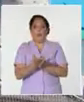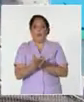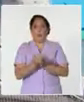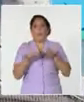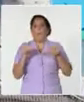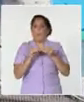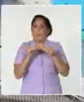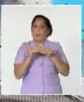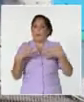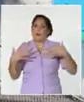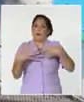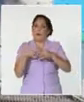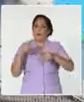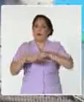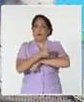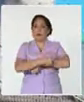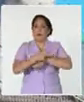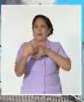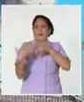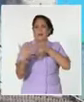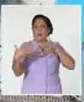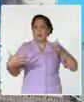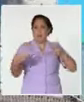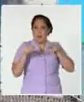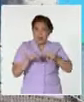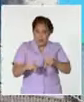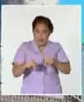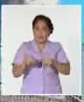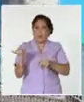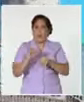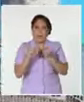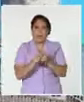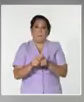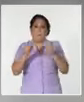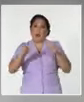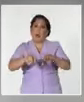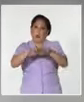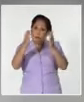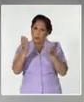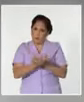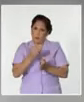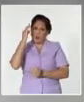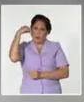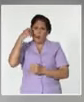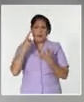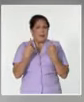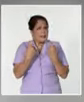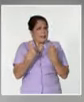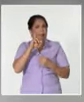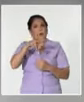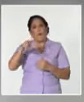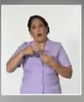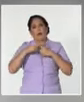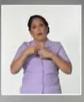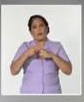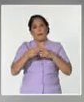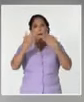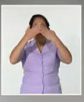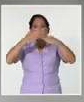relaciones internacionales nos permite tener una visión más amplia del mundo y de la necesaria búsqueda de la paz